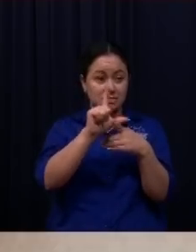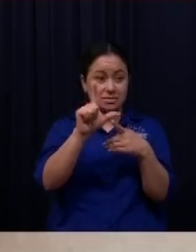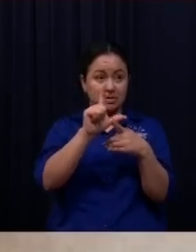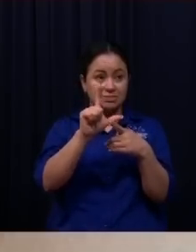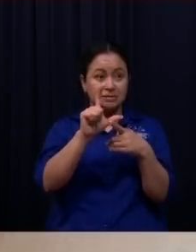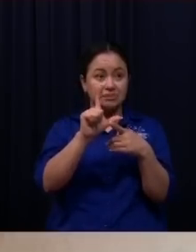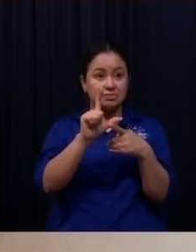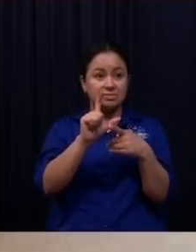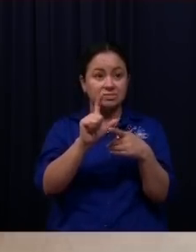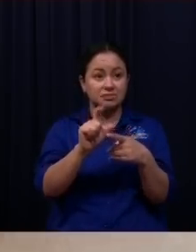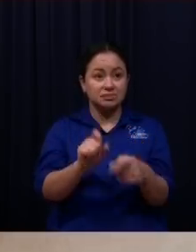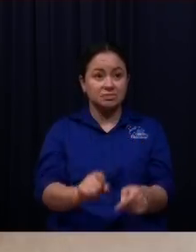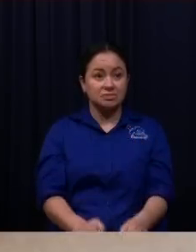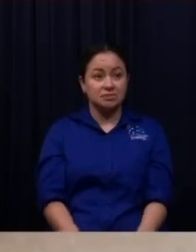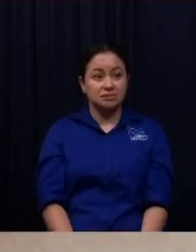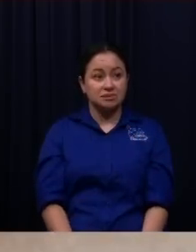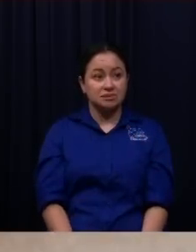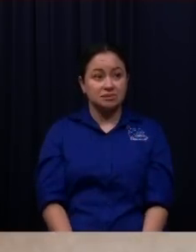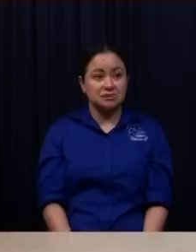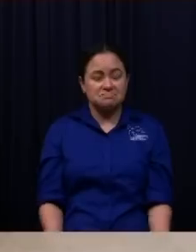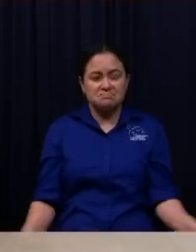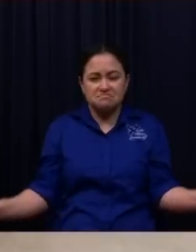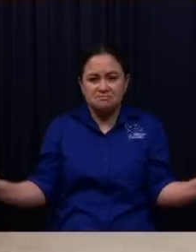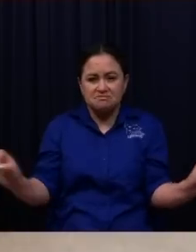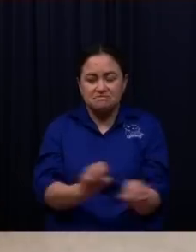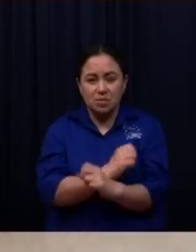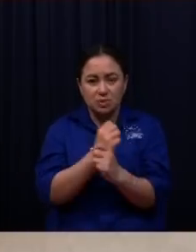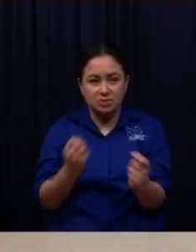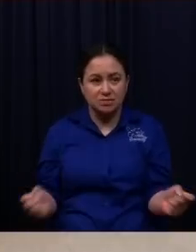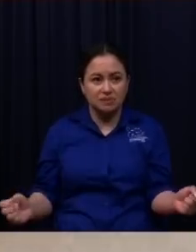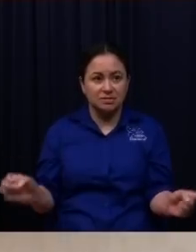en las cuales es imposible que Dios mienta,